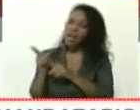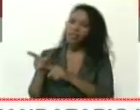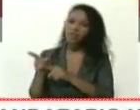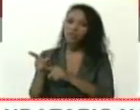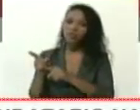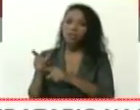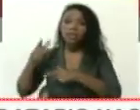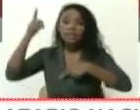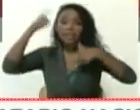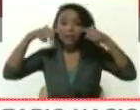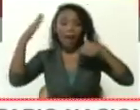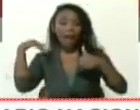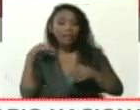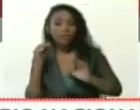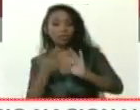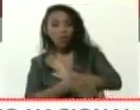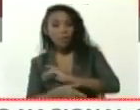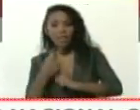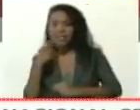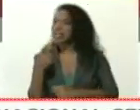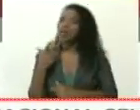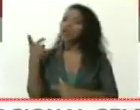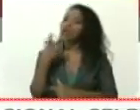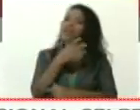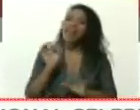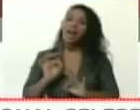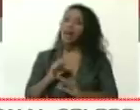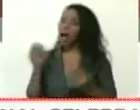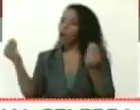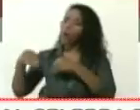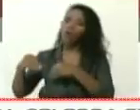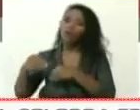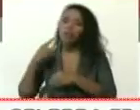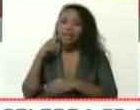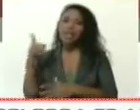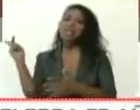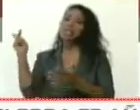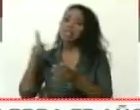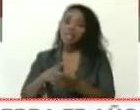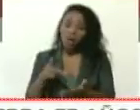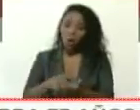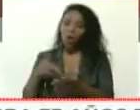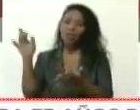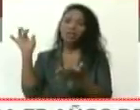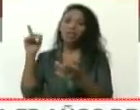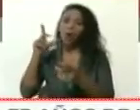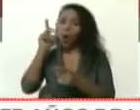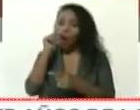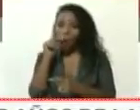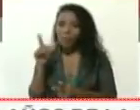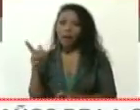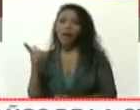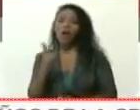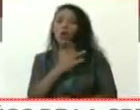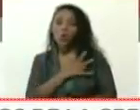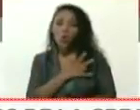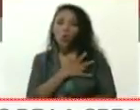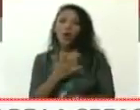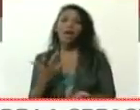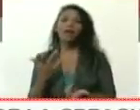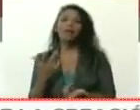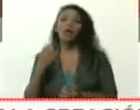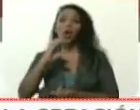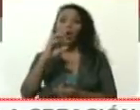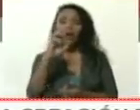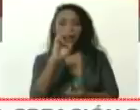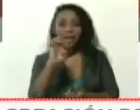más nadie allí. Después, en esa década, llegó Evo, llegó Lula, llegó Néstor, llegó Daniel, llegó Rafael, llegó Fernando,